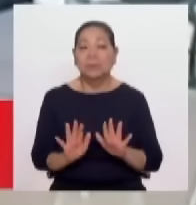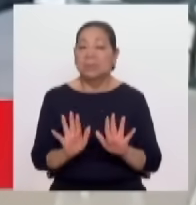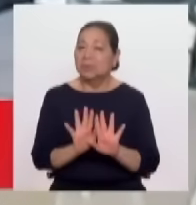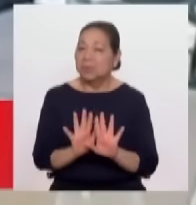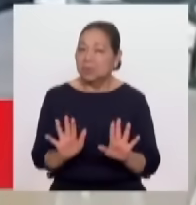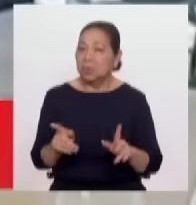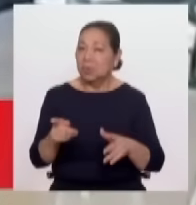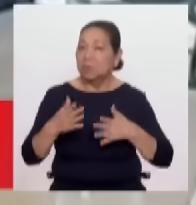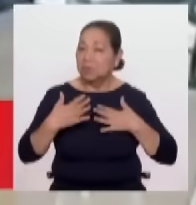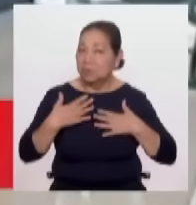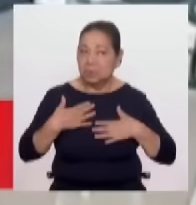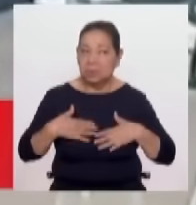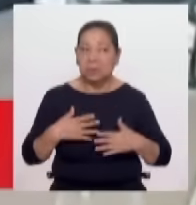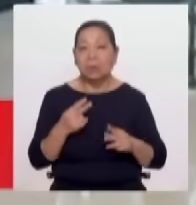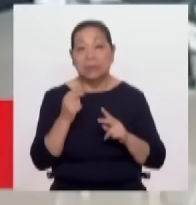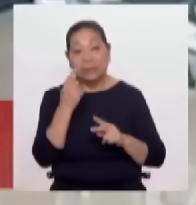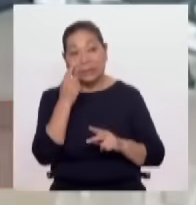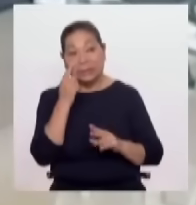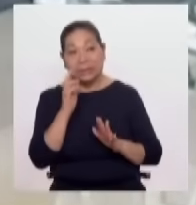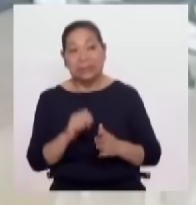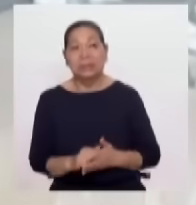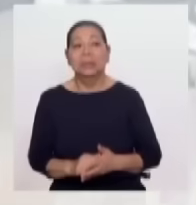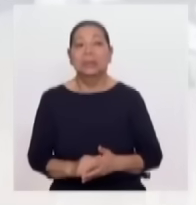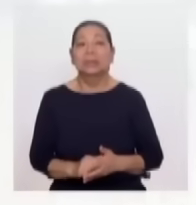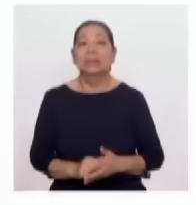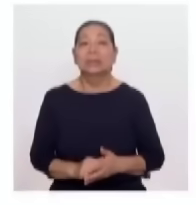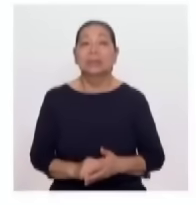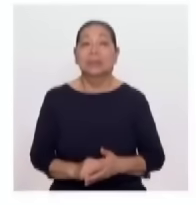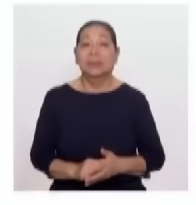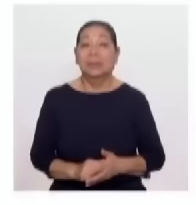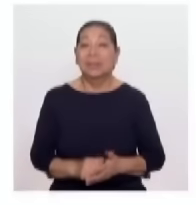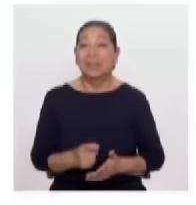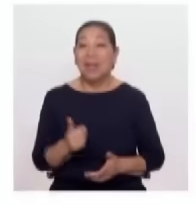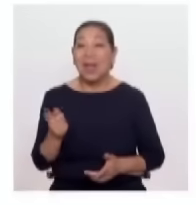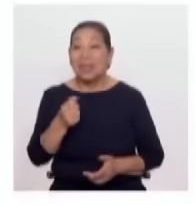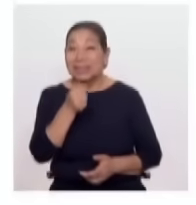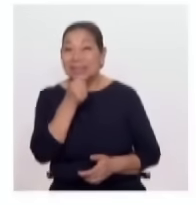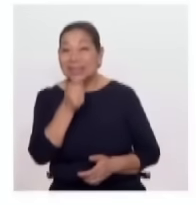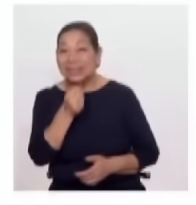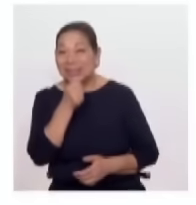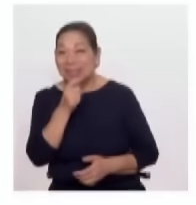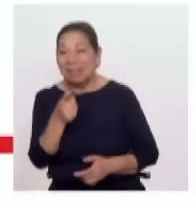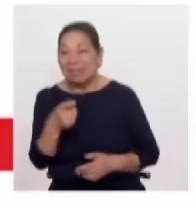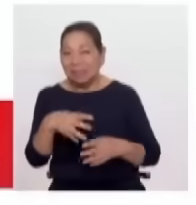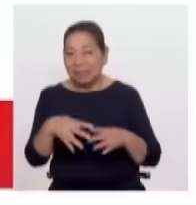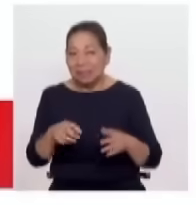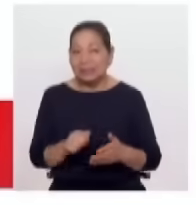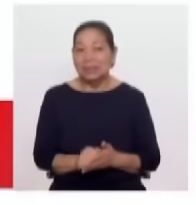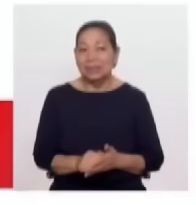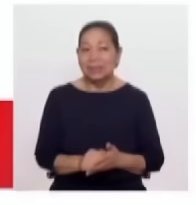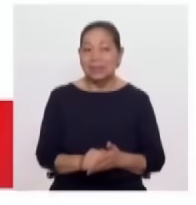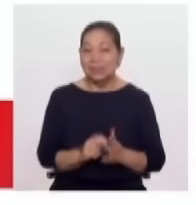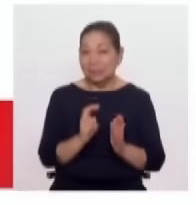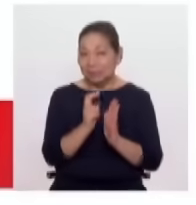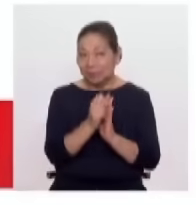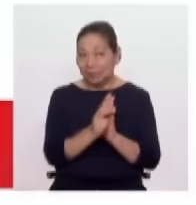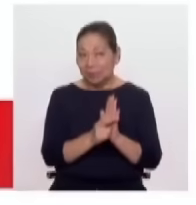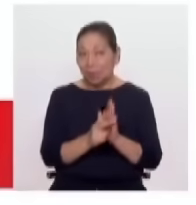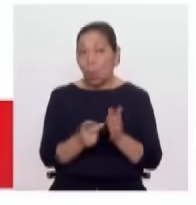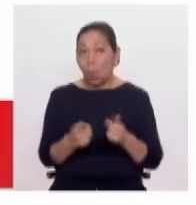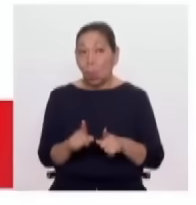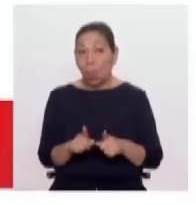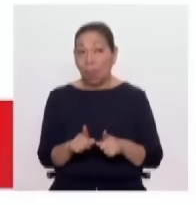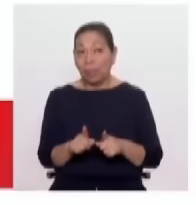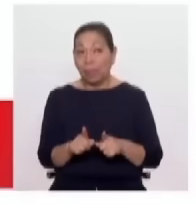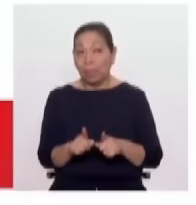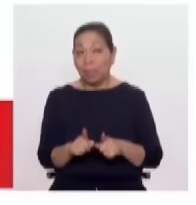pasó, tranquilidad, y ya veremos dónde ha sido el... Bueno, son los colegas de Radio Continental, a ver si podemos poner nuevamente las imágenes y el momento